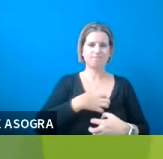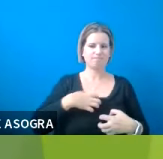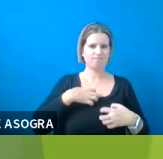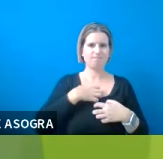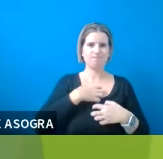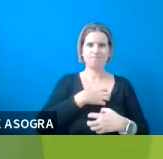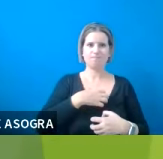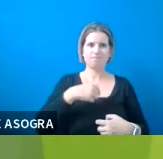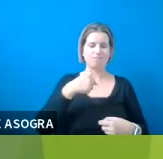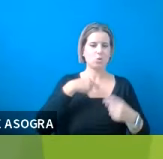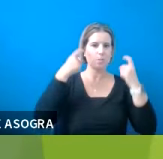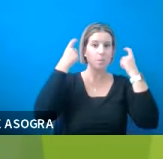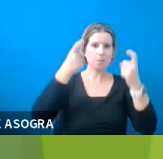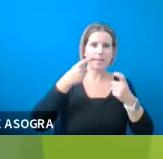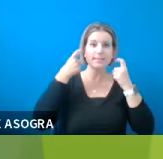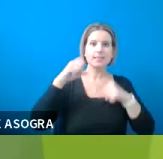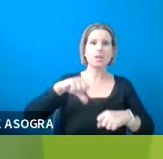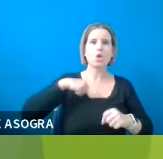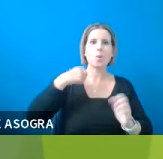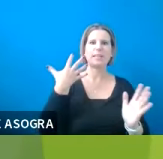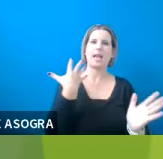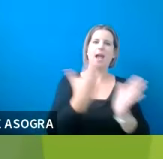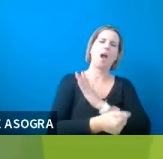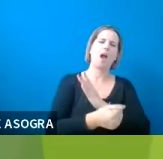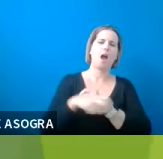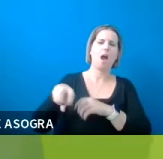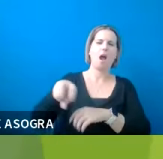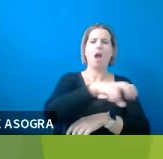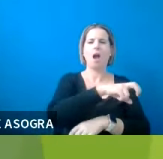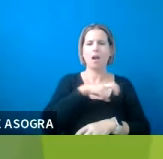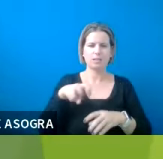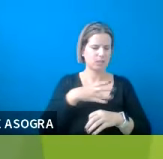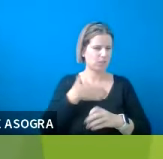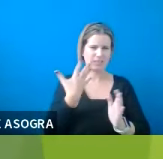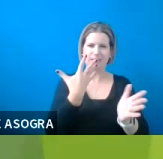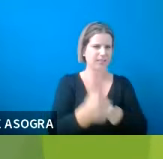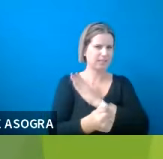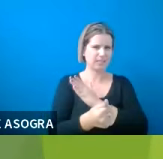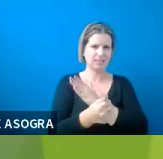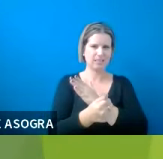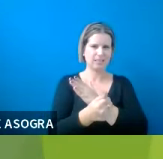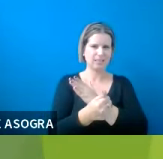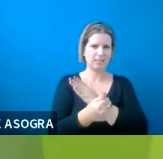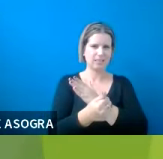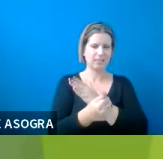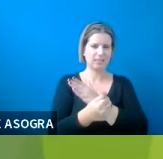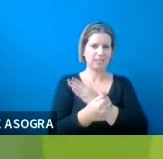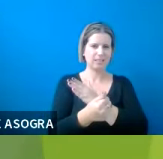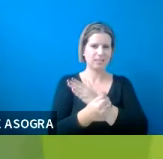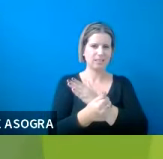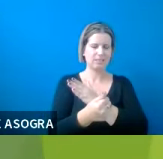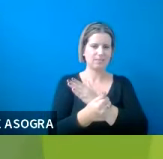intentado escapar del hospital corriendo porque quería escapar del lugar y me han tumbado los